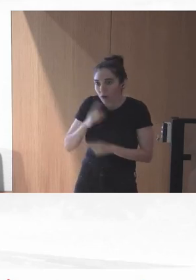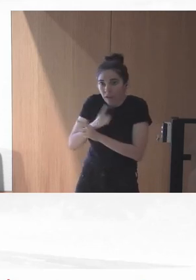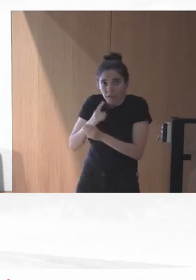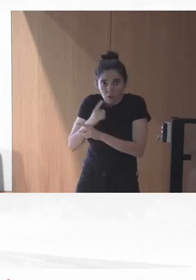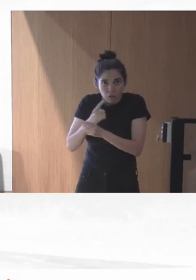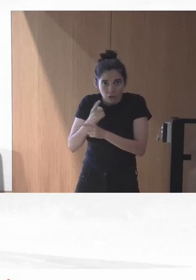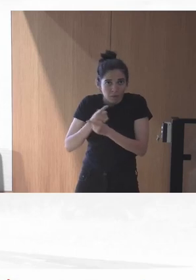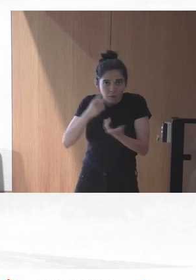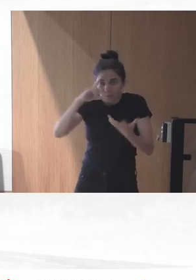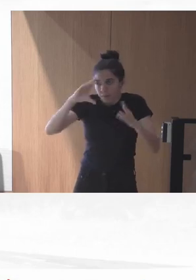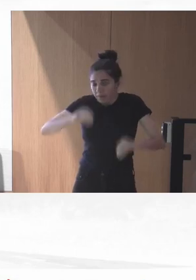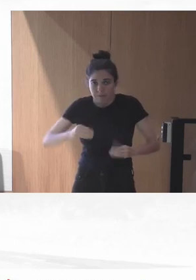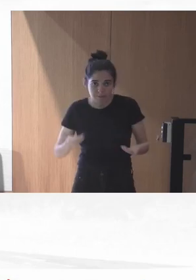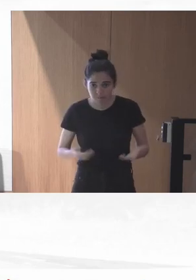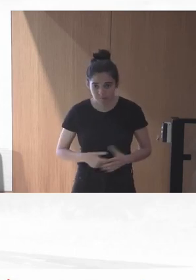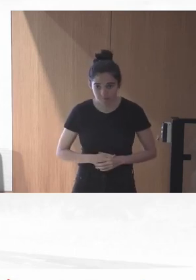me salía, no me acordaba.